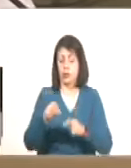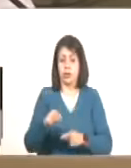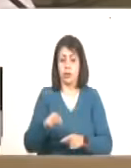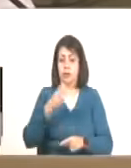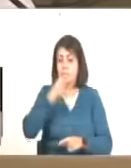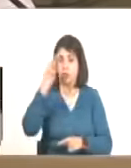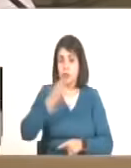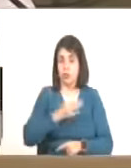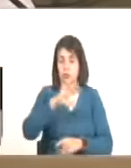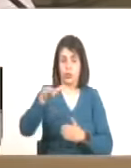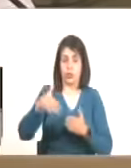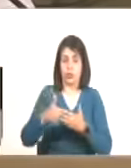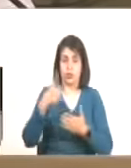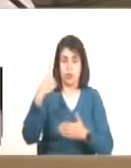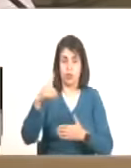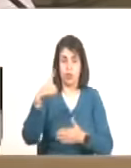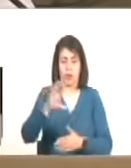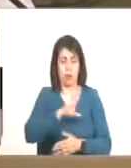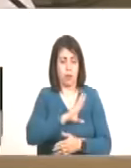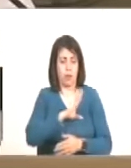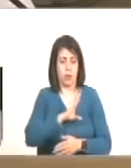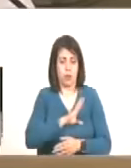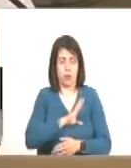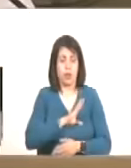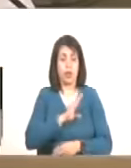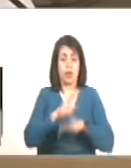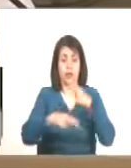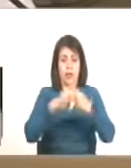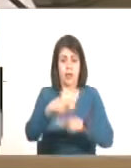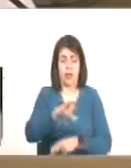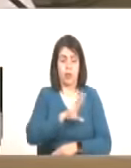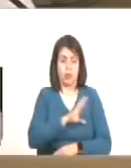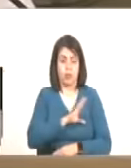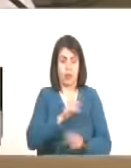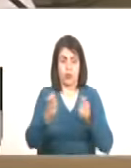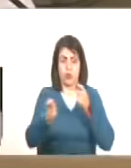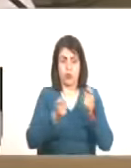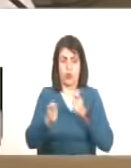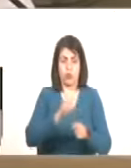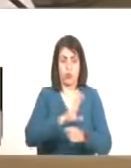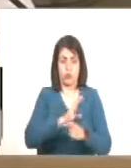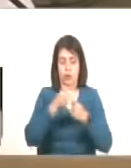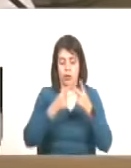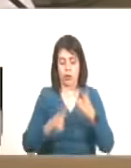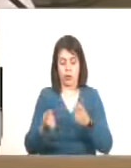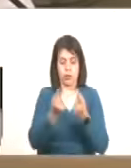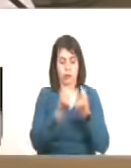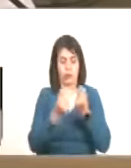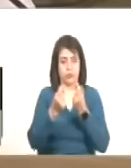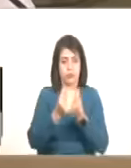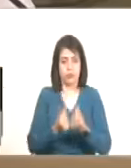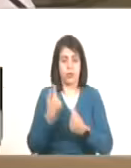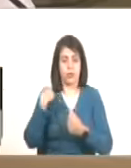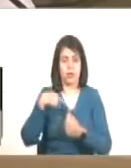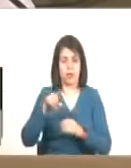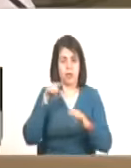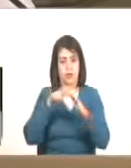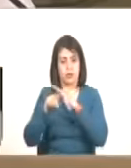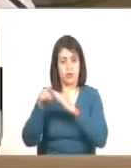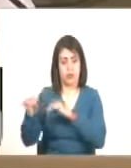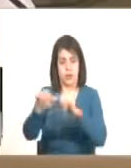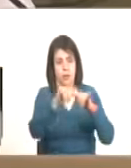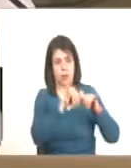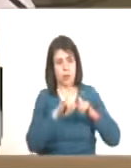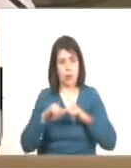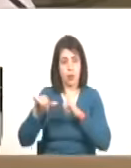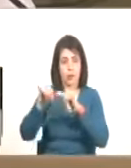les garantizará el derecho a ser propietarias y heredar bienes, controlar sus propios asuntos económicos y tener acceso en igualdad